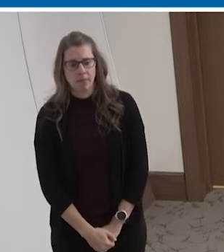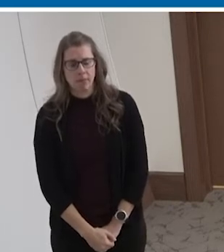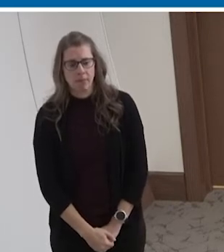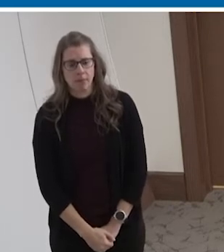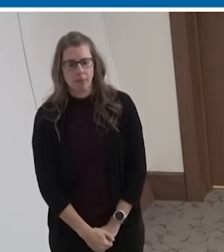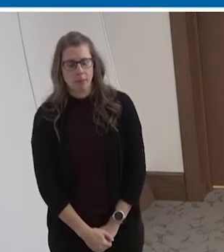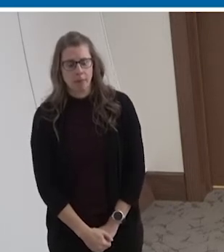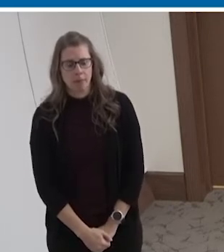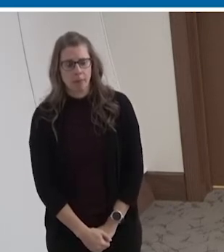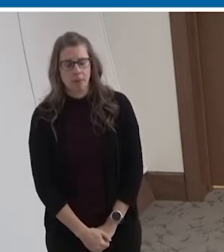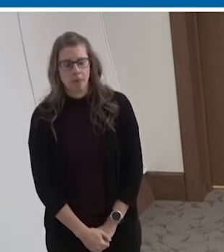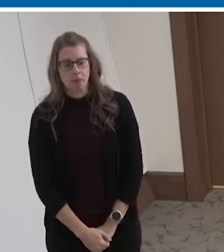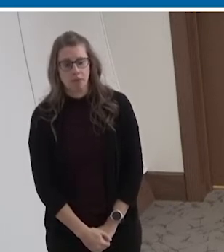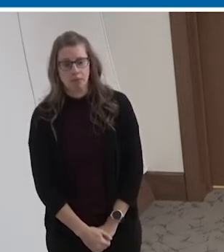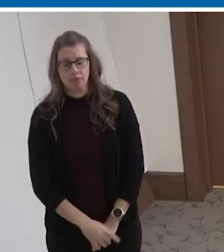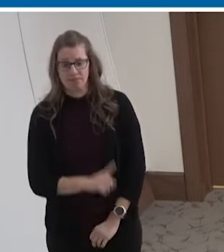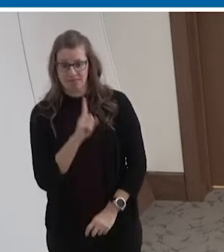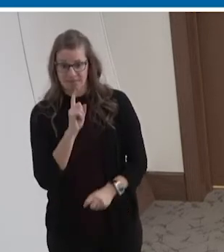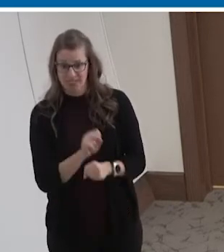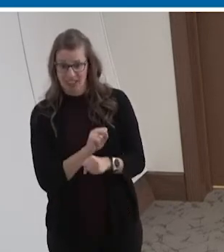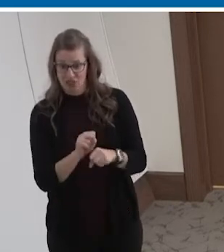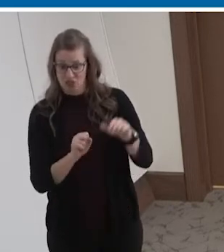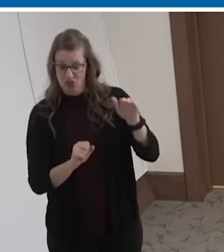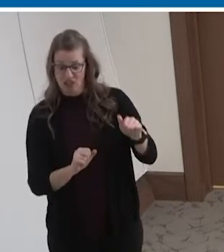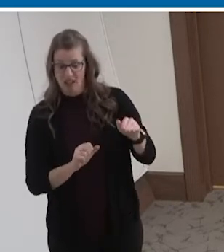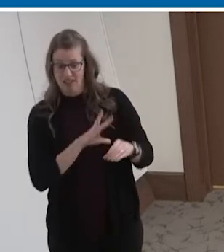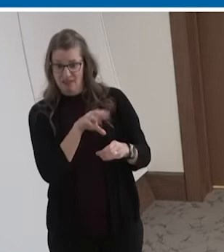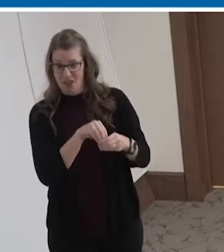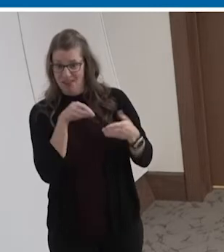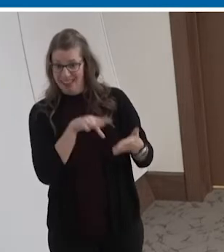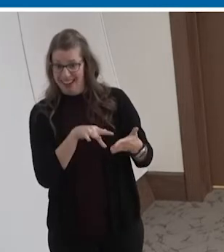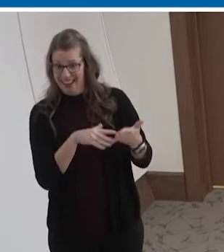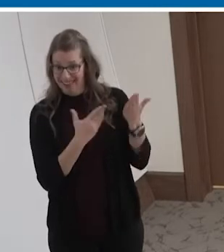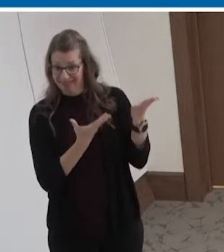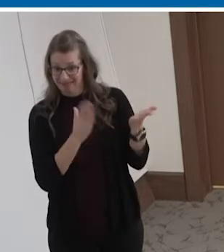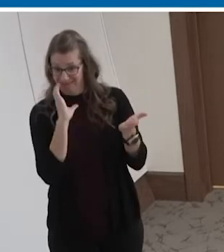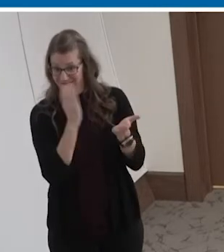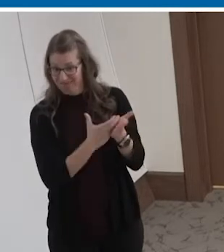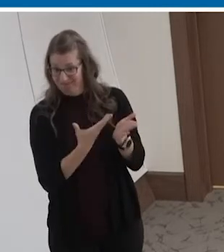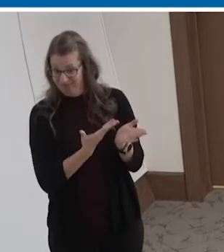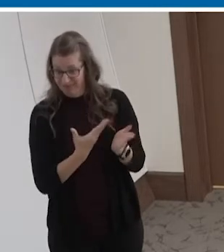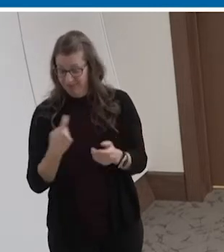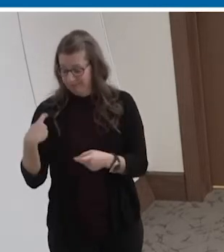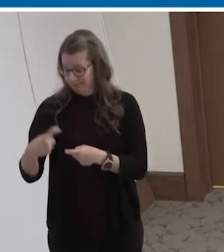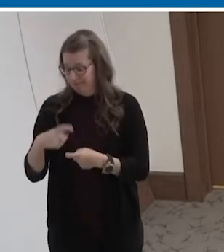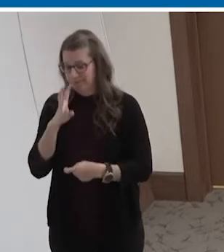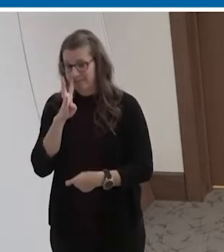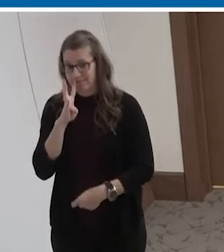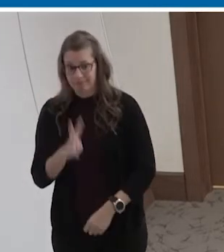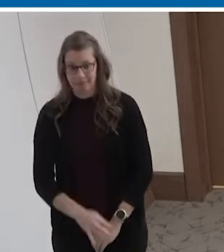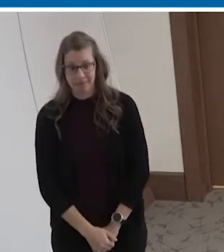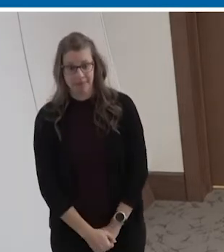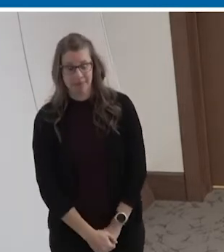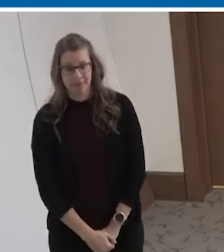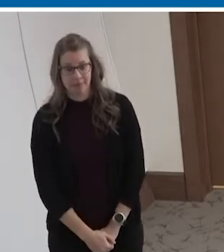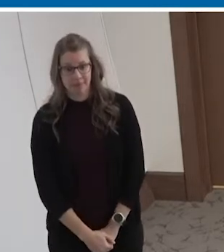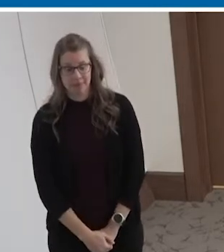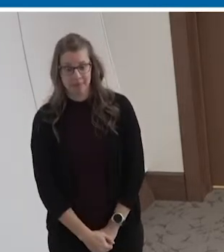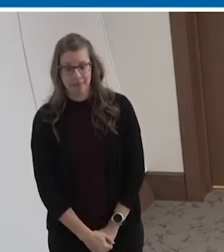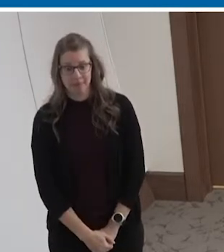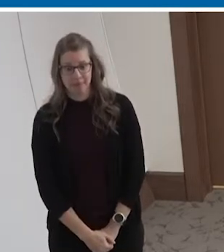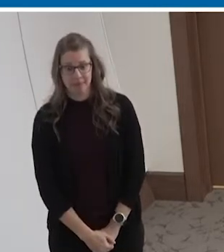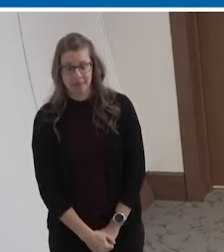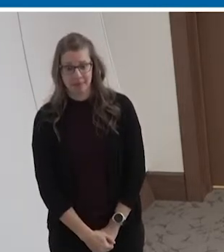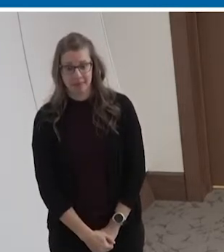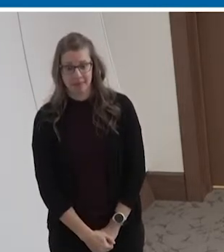COVID-19. So this is an actual child involved in the study. Este niño actualmente, el de la fotografía,